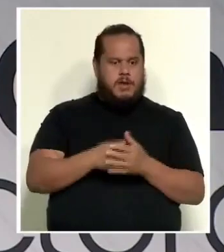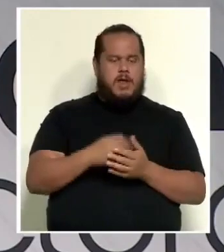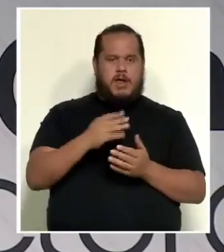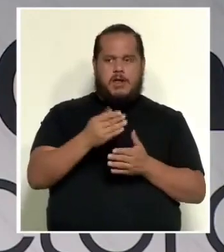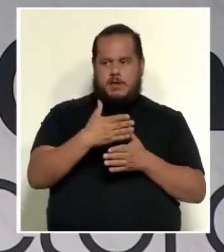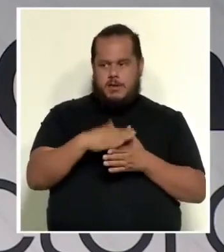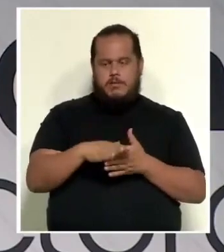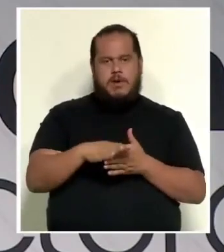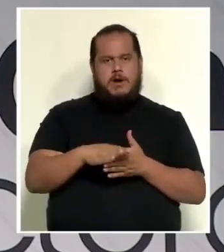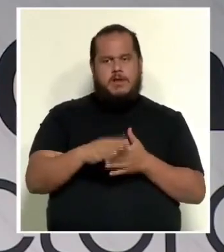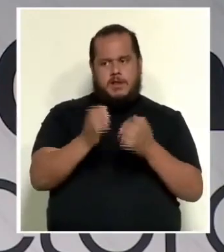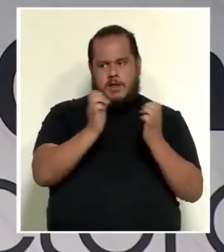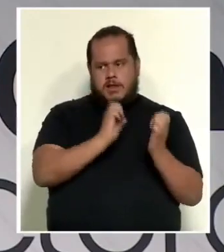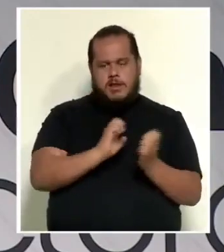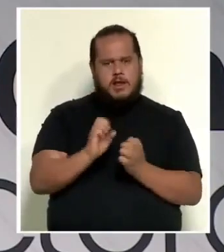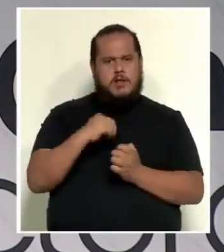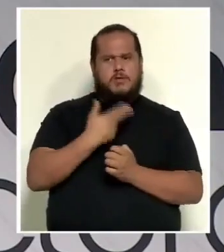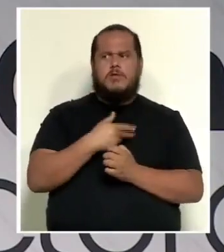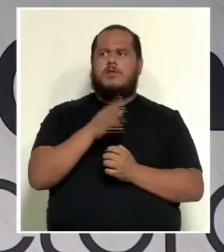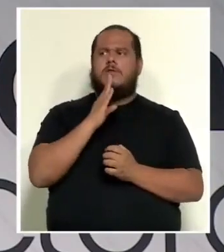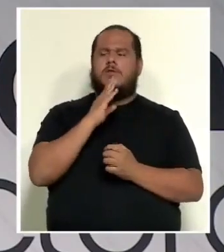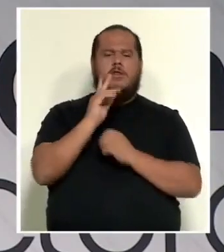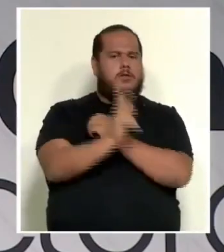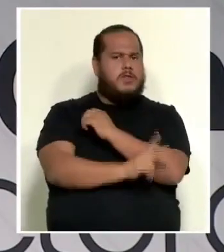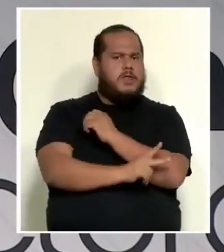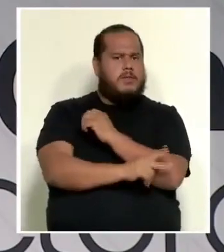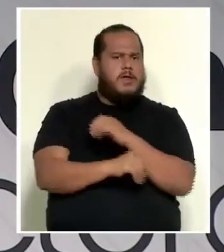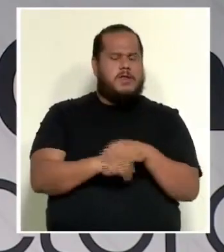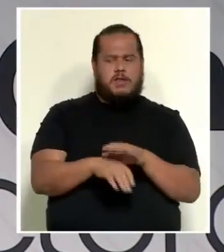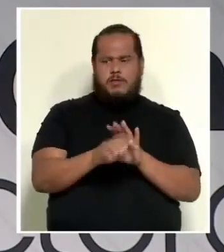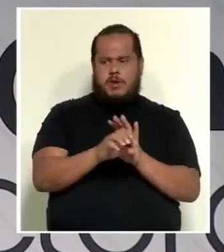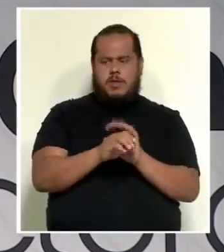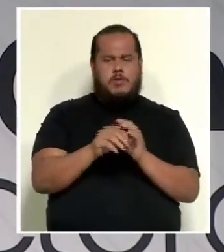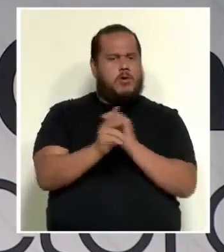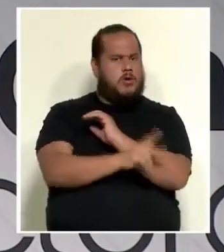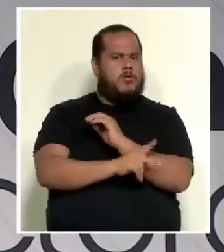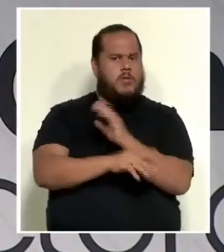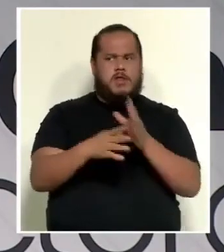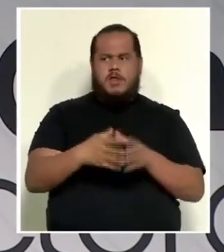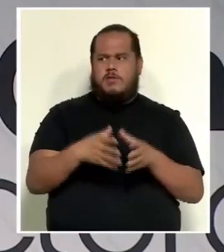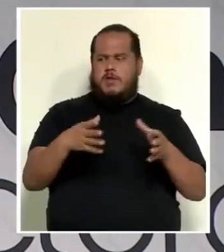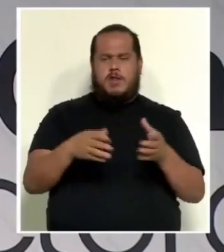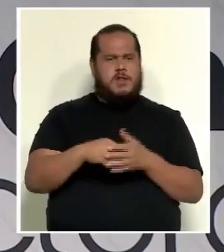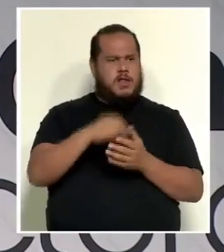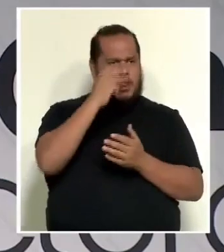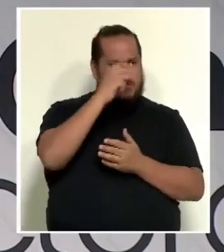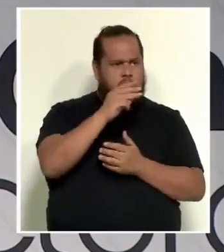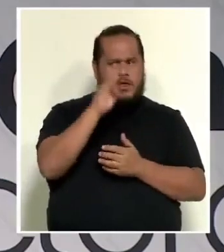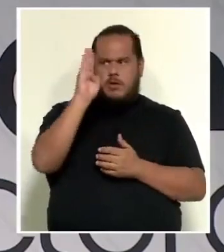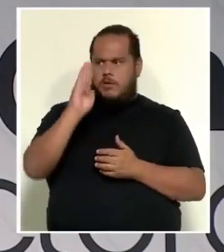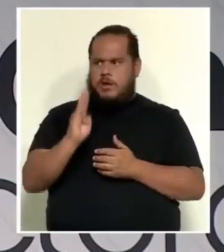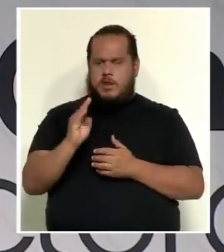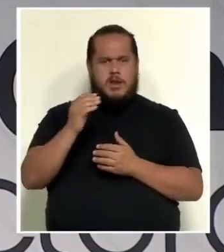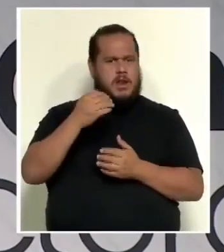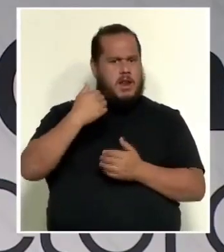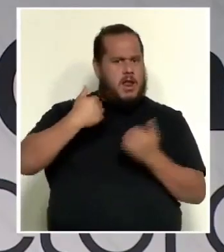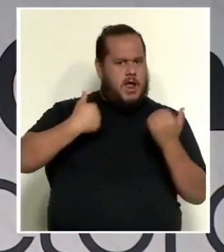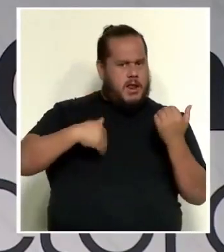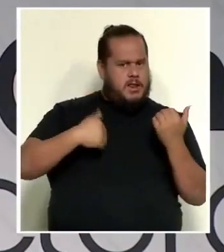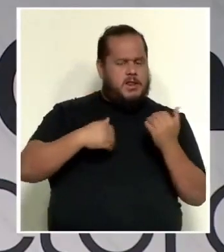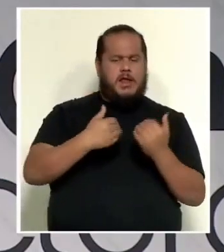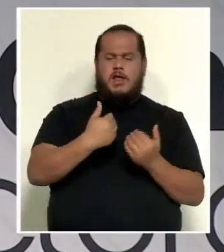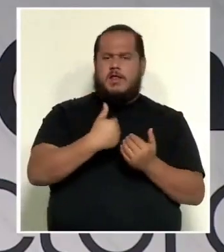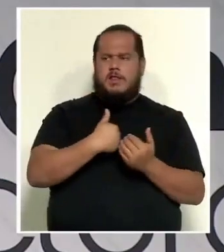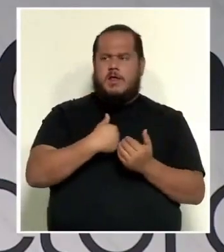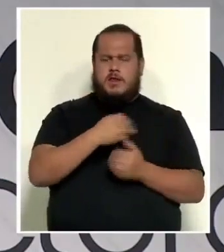en partes estratégicas. Estamos hablando de países, ¿verdad? Por ejemplo, los países más grandes, México, Brasil, Argentina, tienen